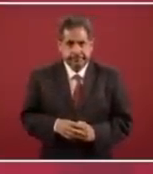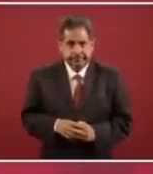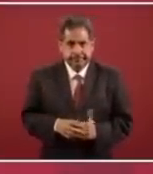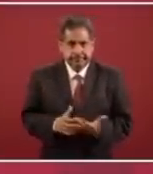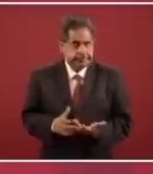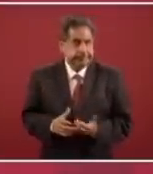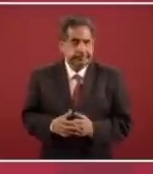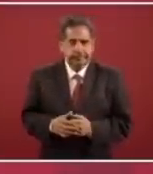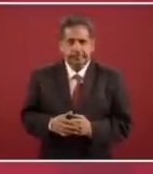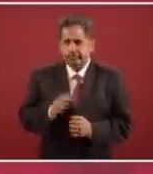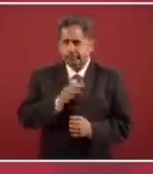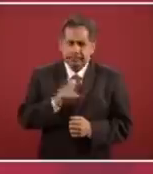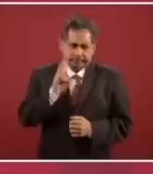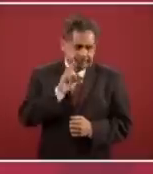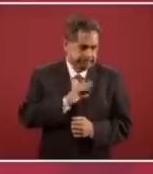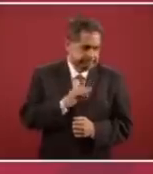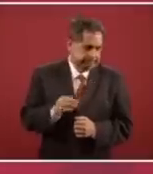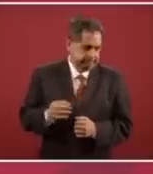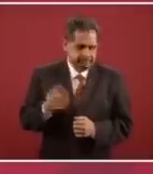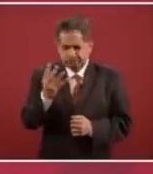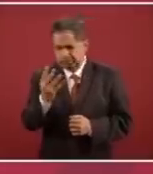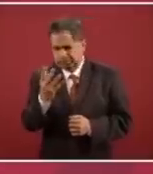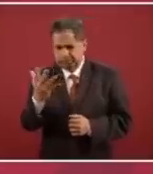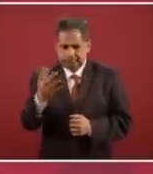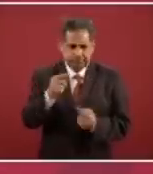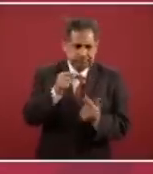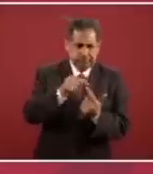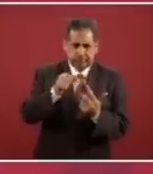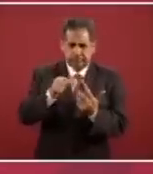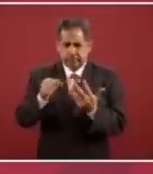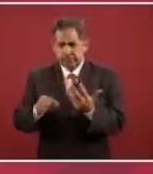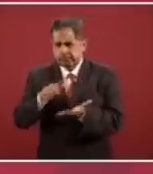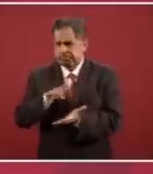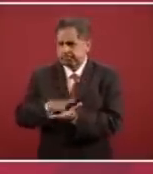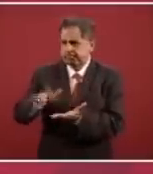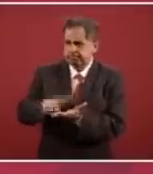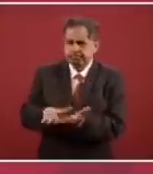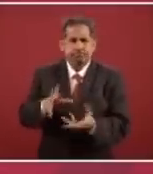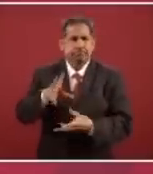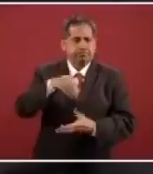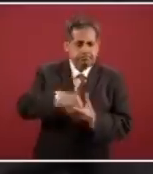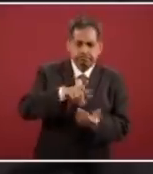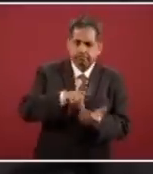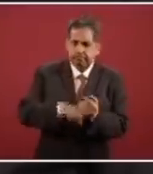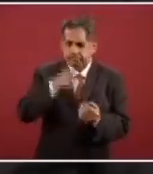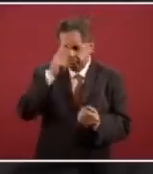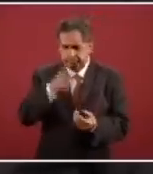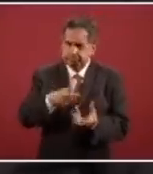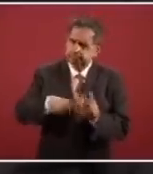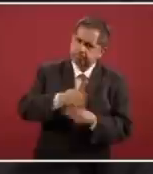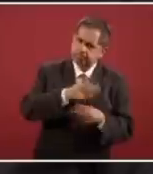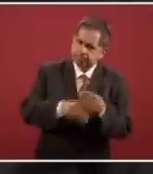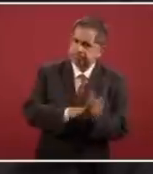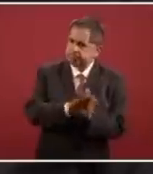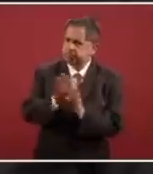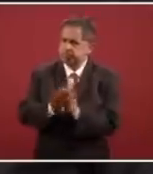Estamos hablando como de 4 o 5 acciones para impulsar la actividad productiva de México.